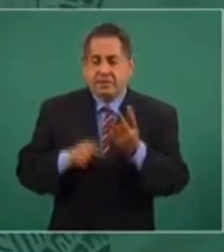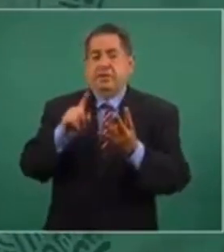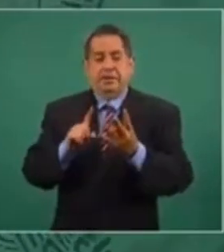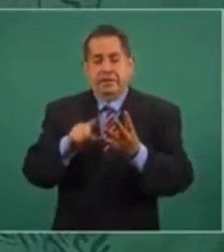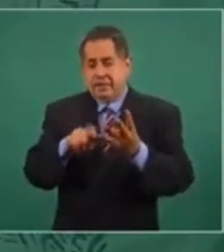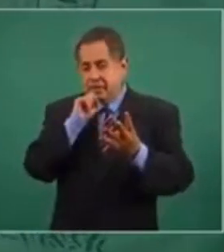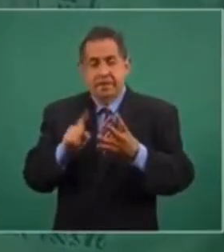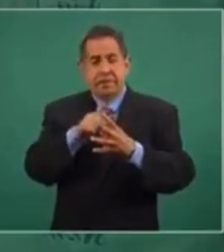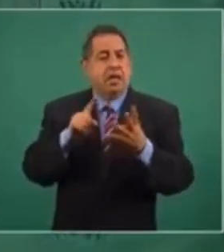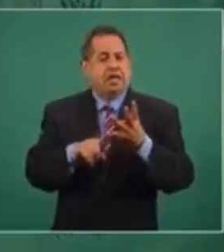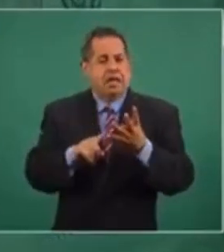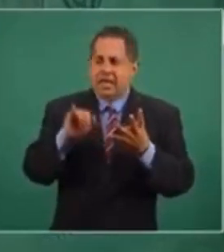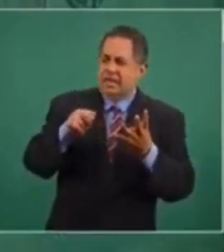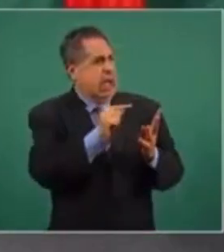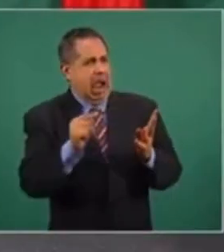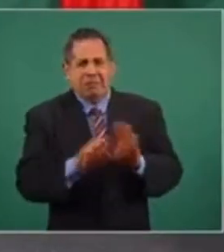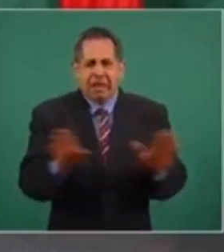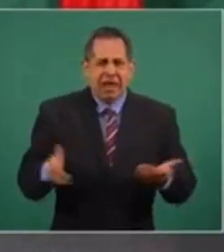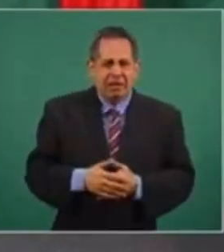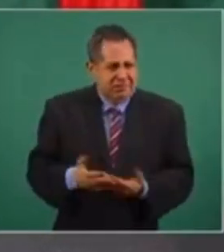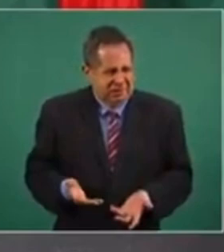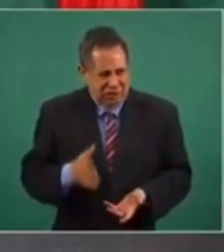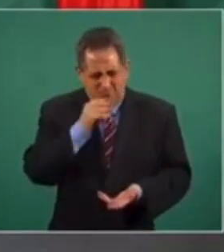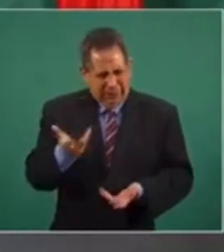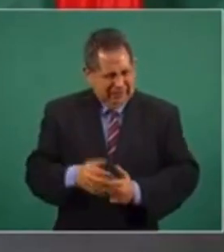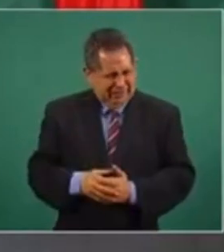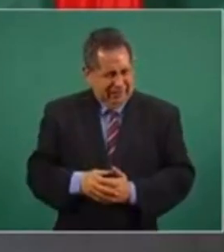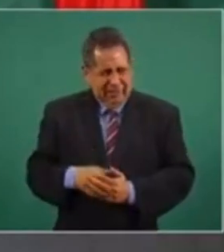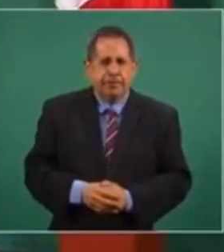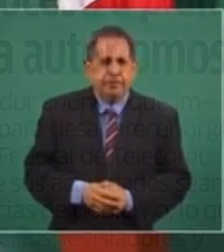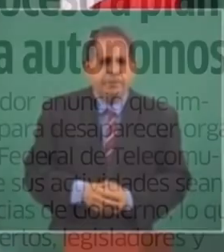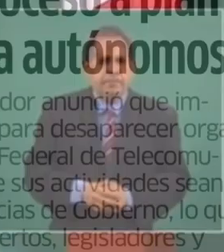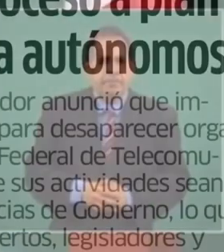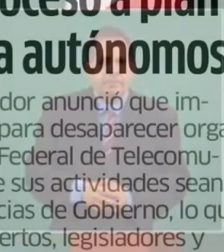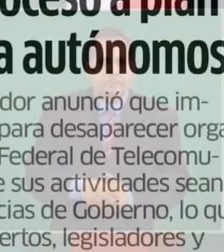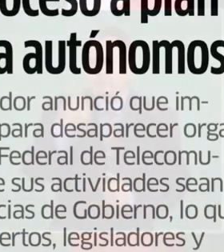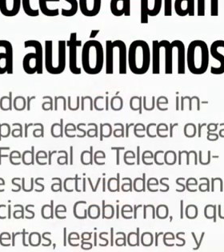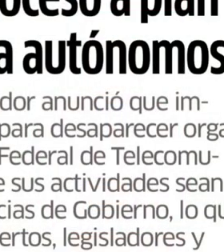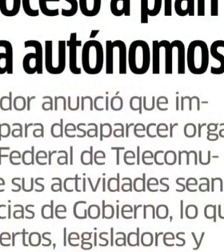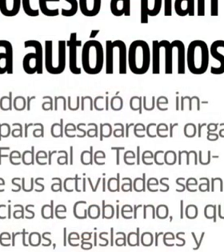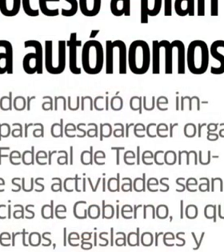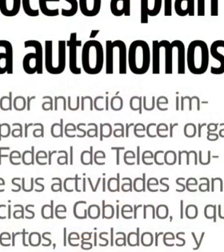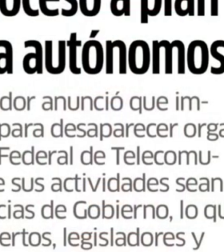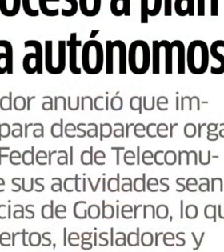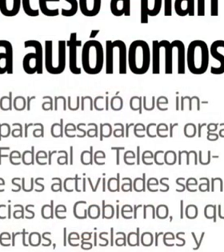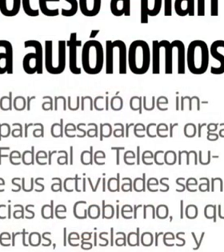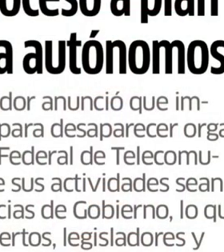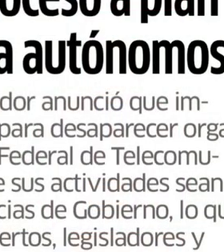aparte ese Instituto de la Transparencia? ¿Qué no lo puede hacer la Función Pública? ¿Para qué el aparato?